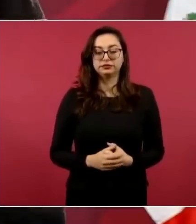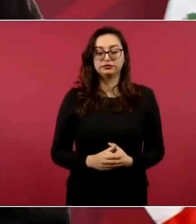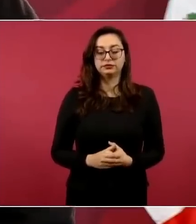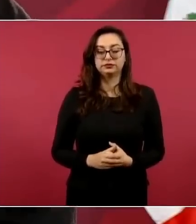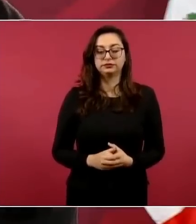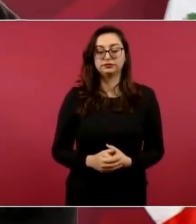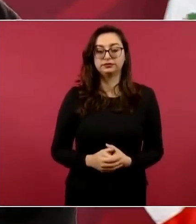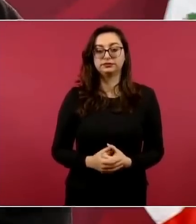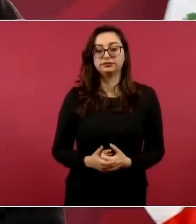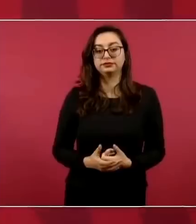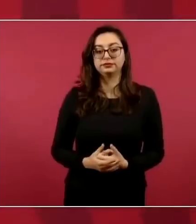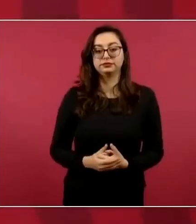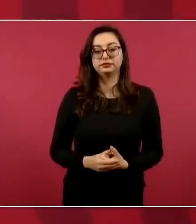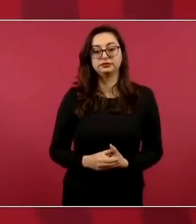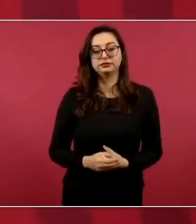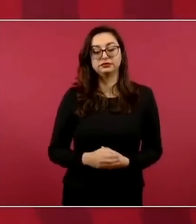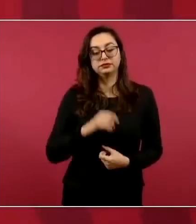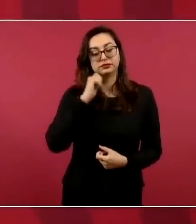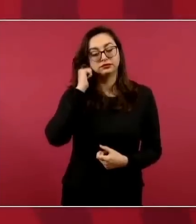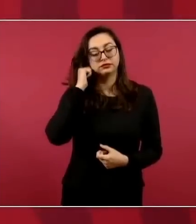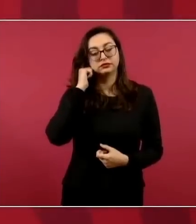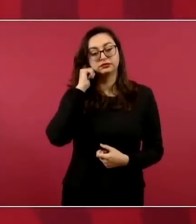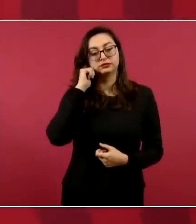Entonces, lamento mucho